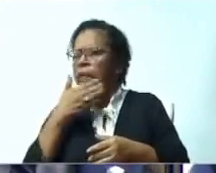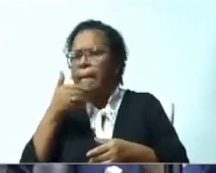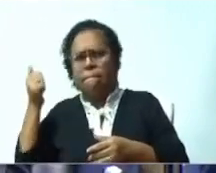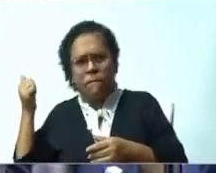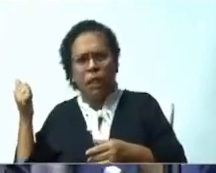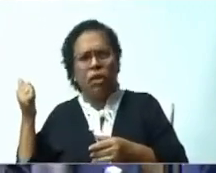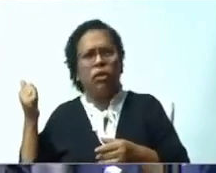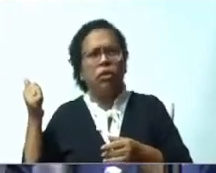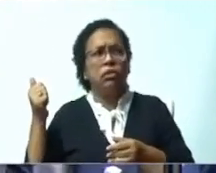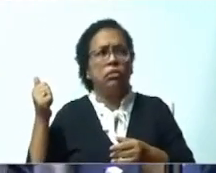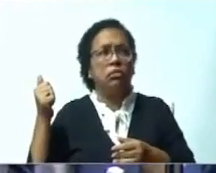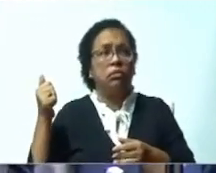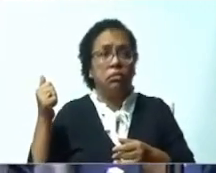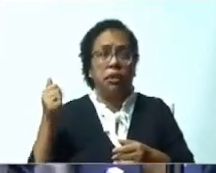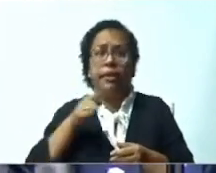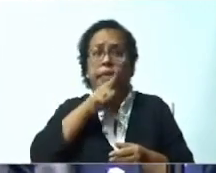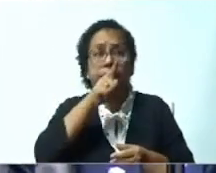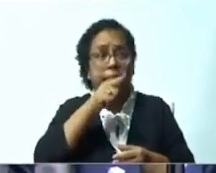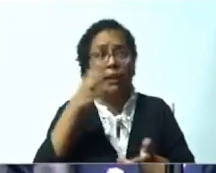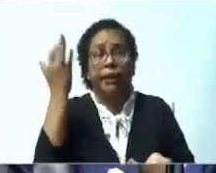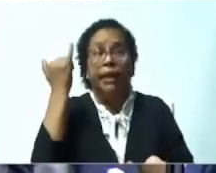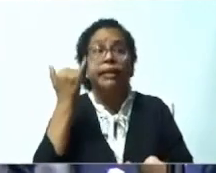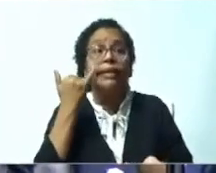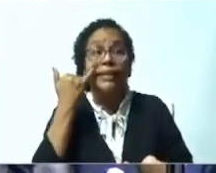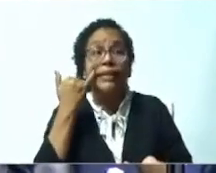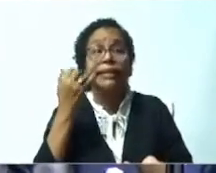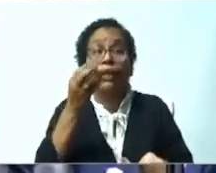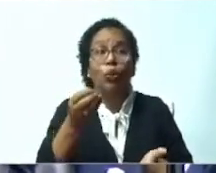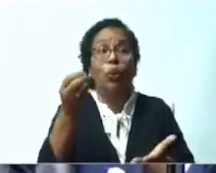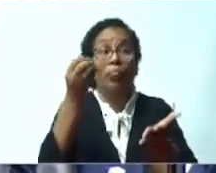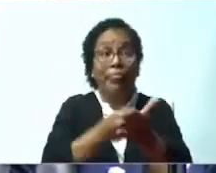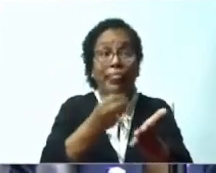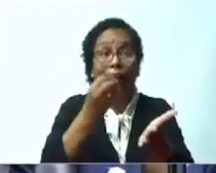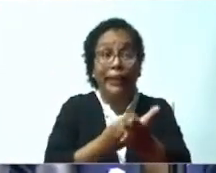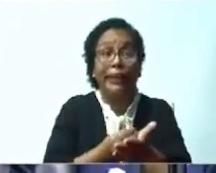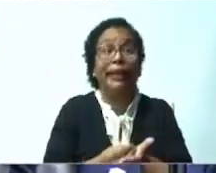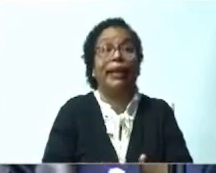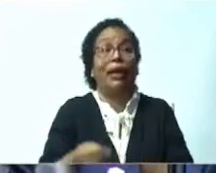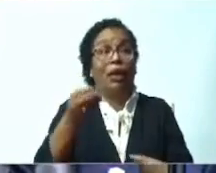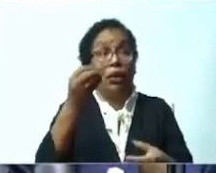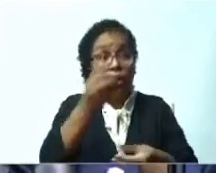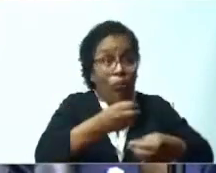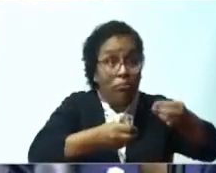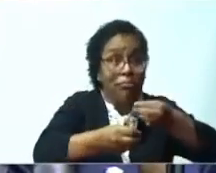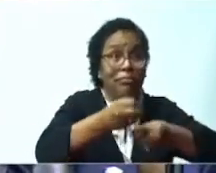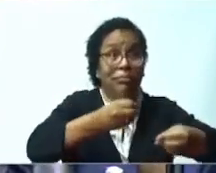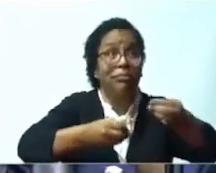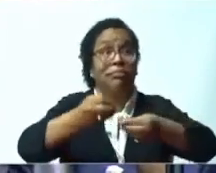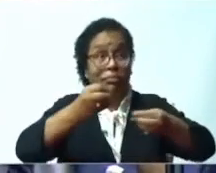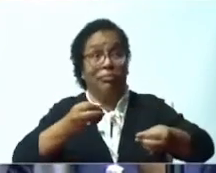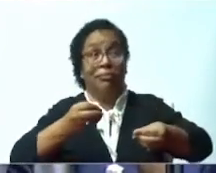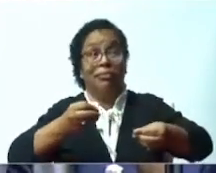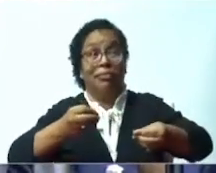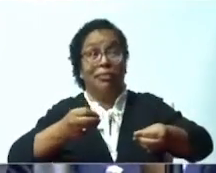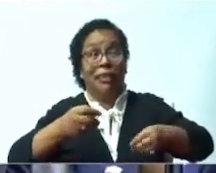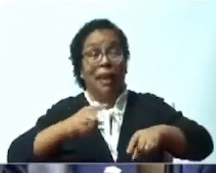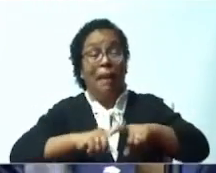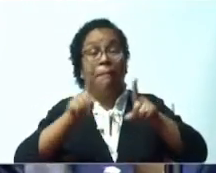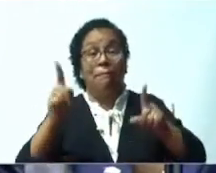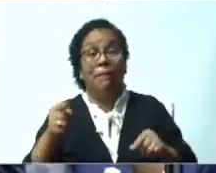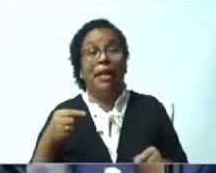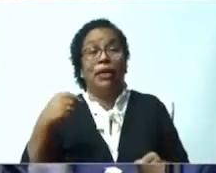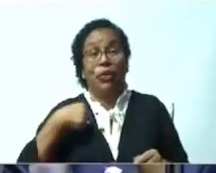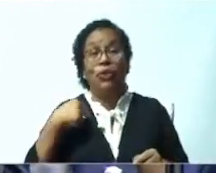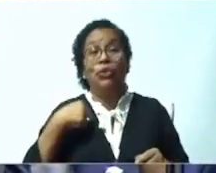la inversión aumente el activo y tú tienes una menor. Pero la depreciación hay que aceptarla. Porque si yo no deprecio